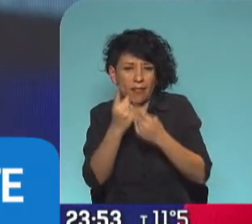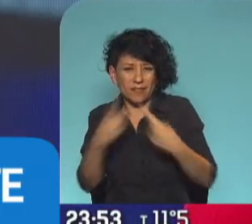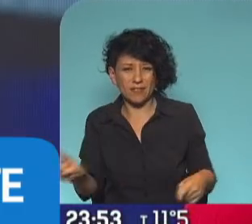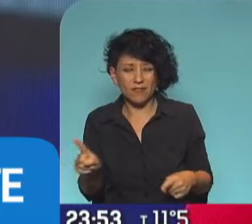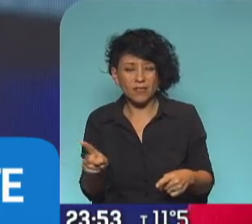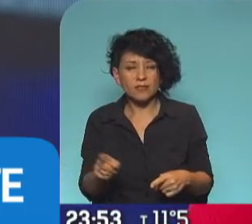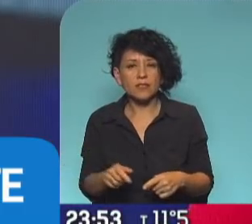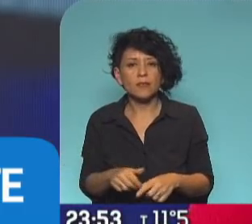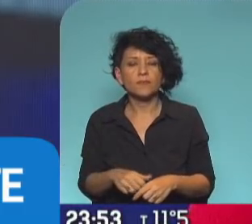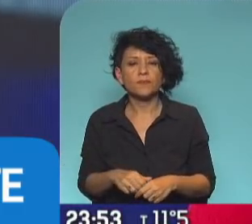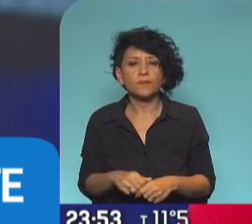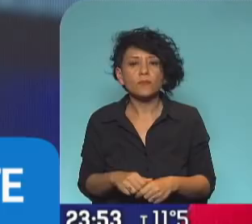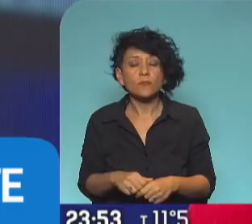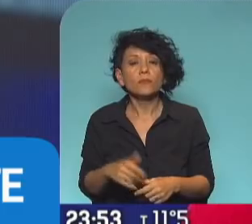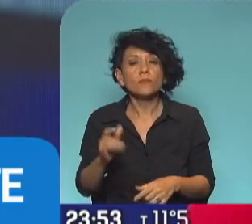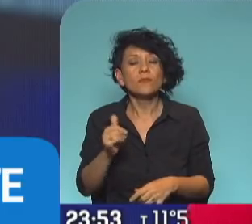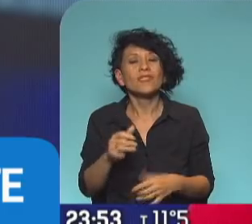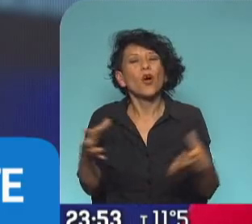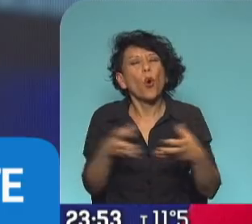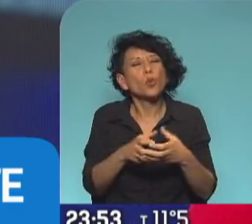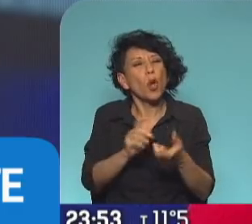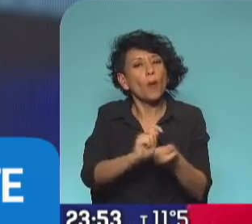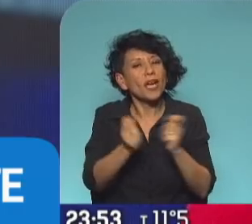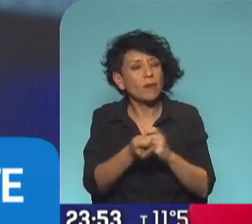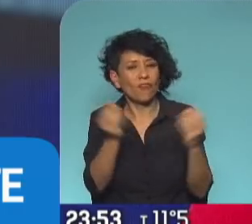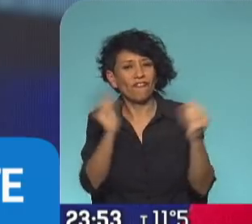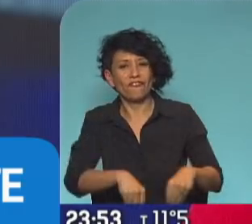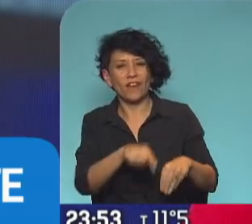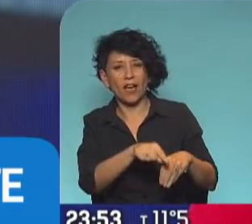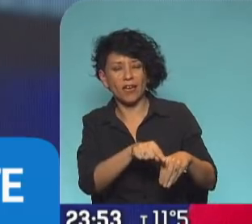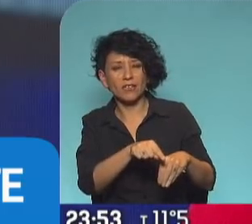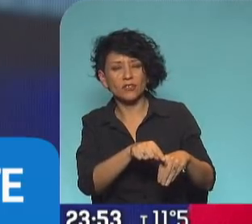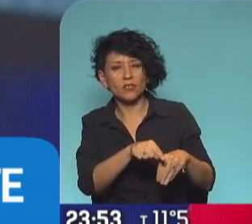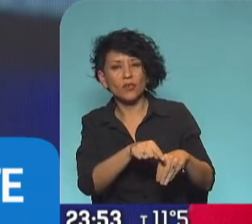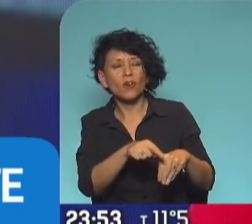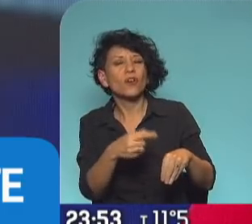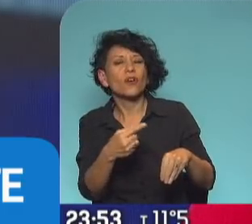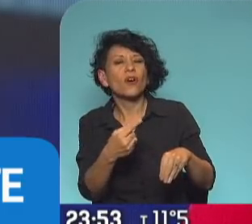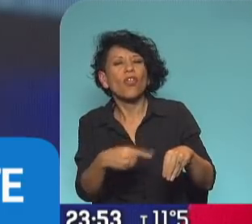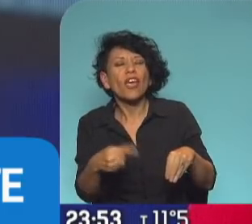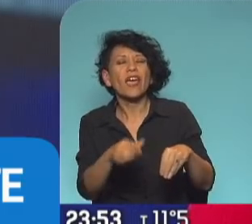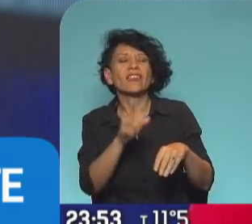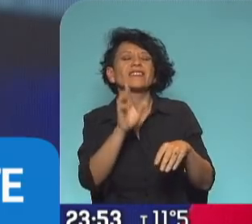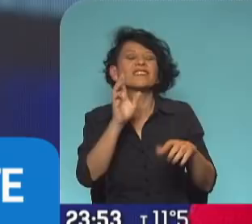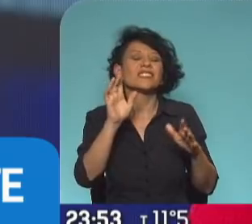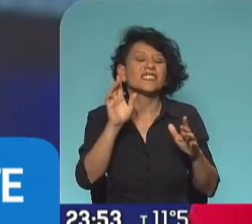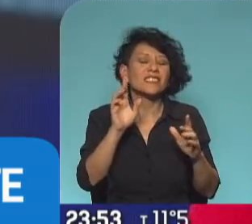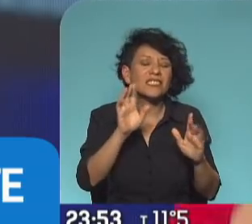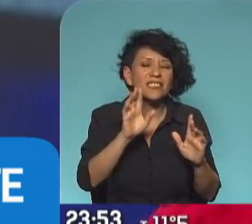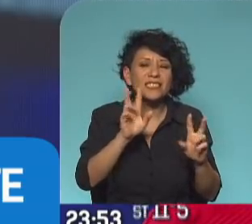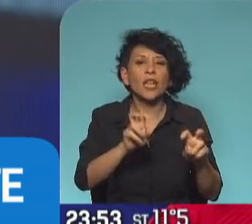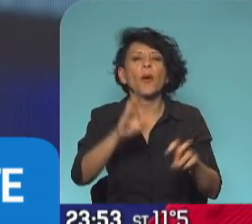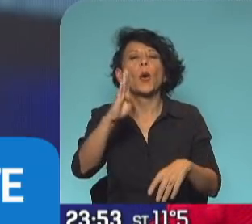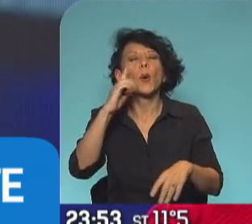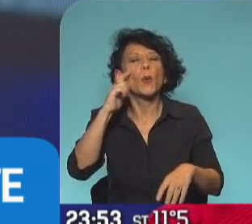elementos, Juntos por el Cambio le fracasó en el Big Data, todo un montón de